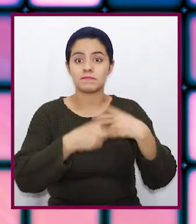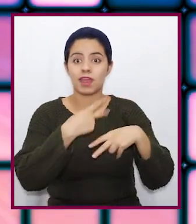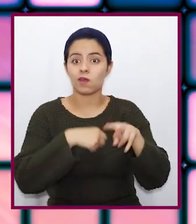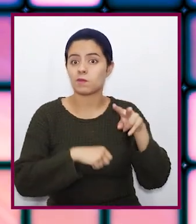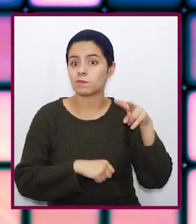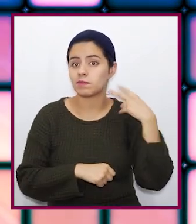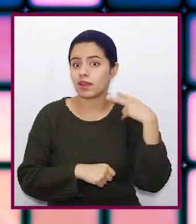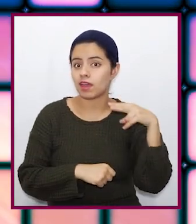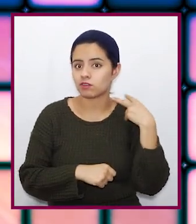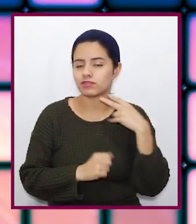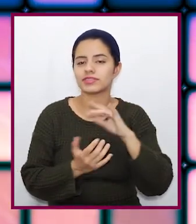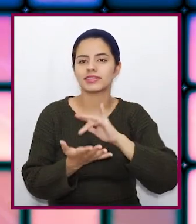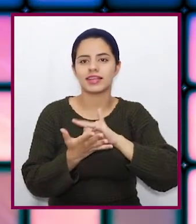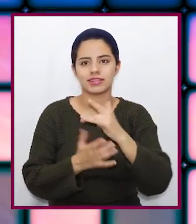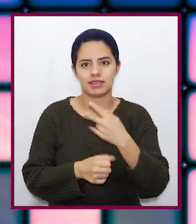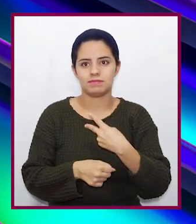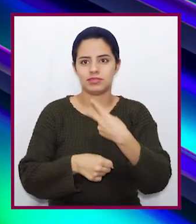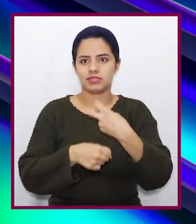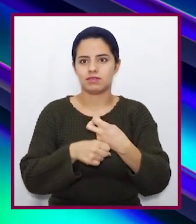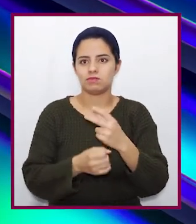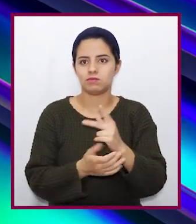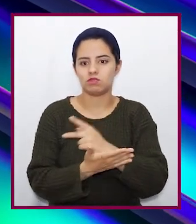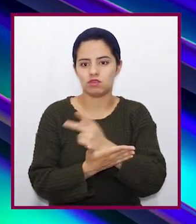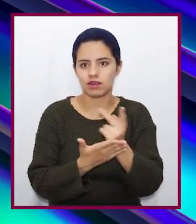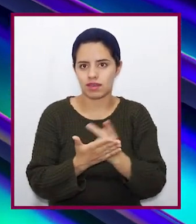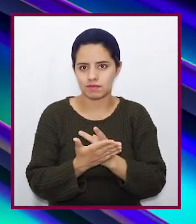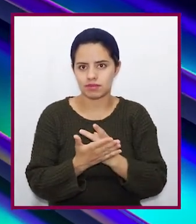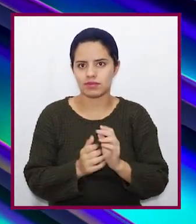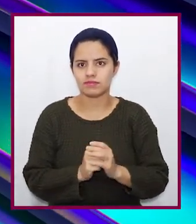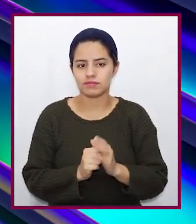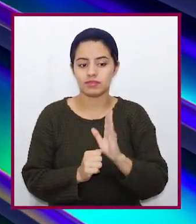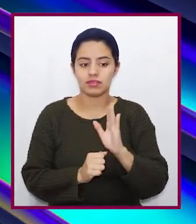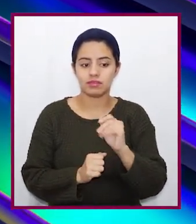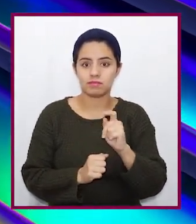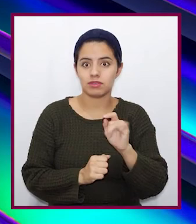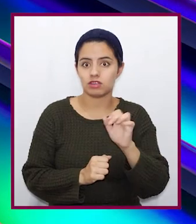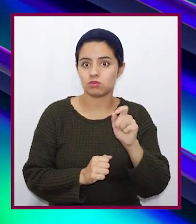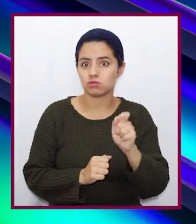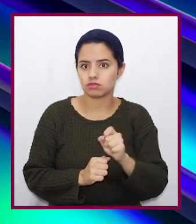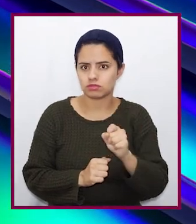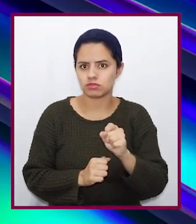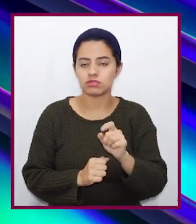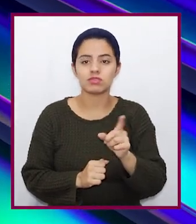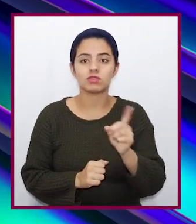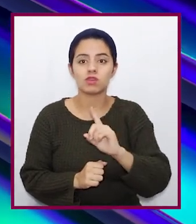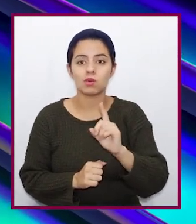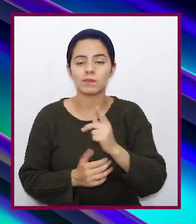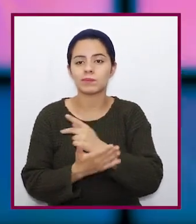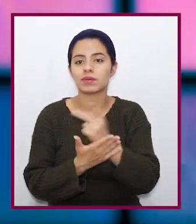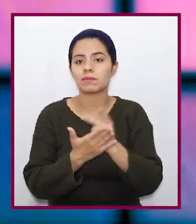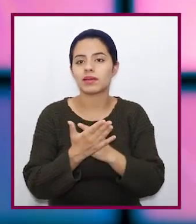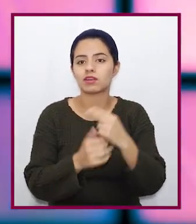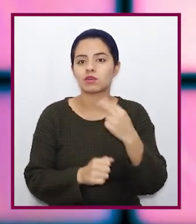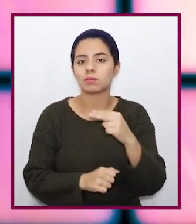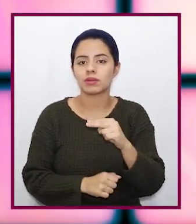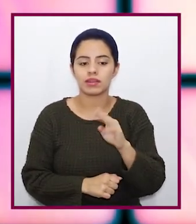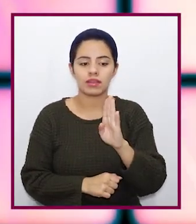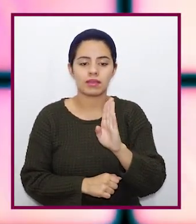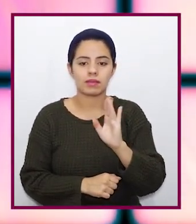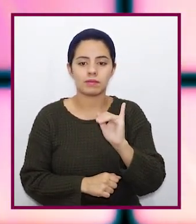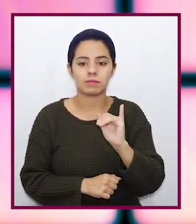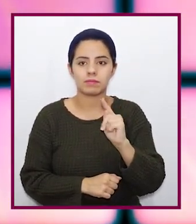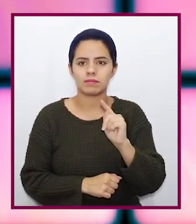por invitarme a su programa Vispos. No, tía. El programa se llama Beatbox.